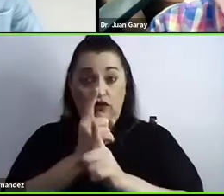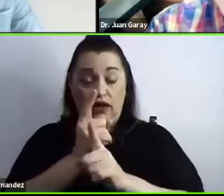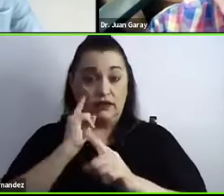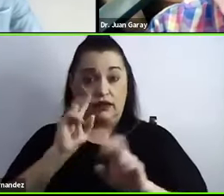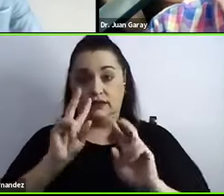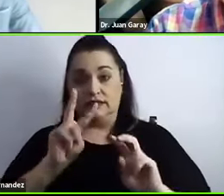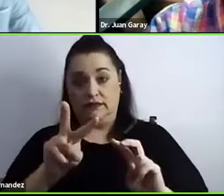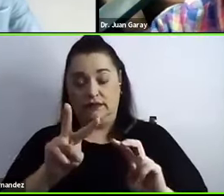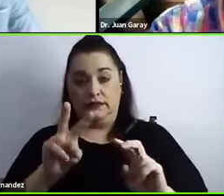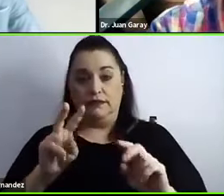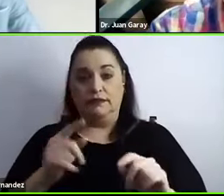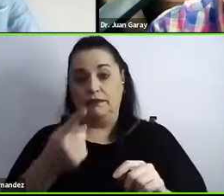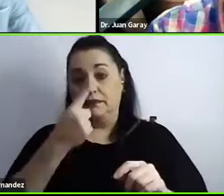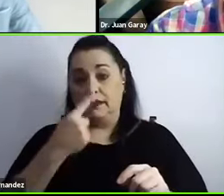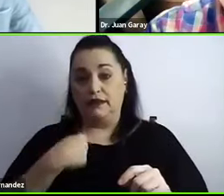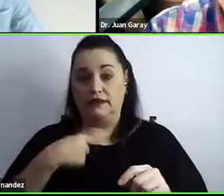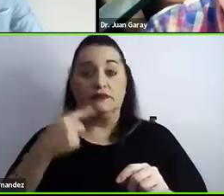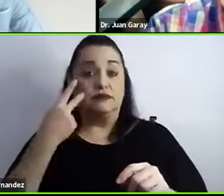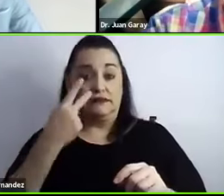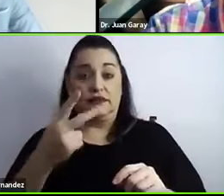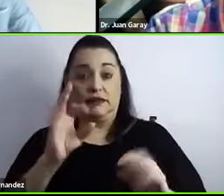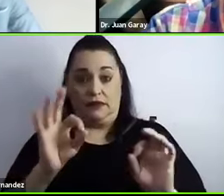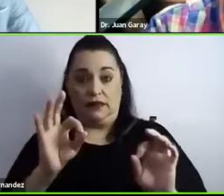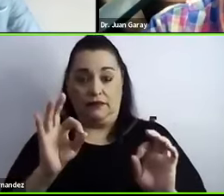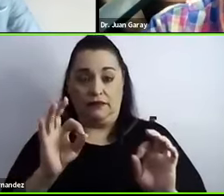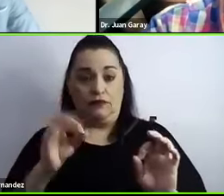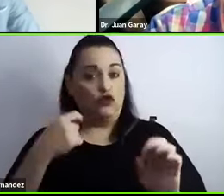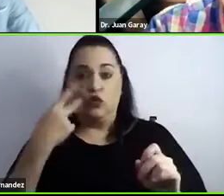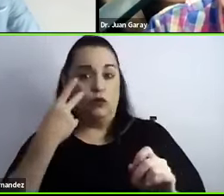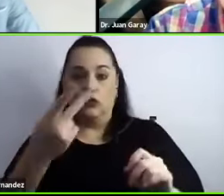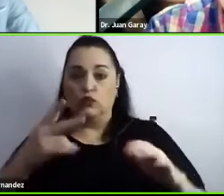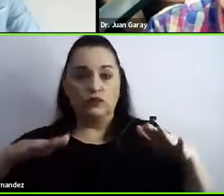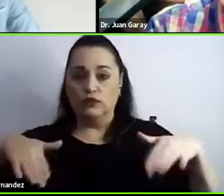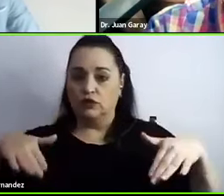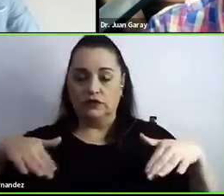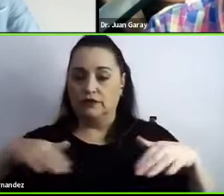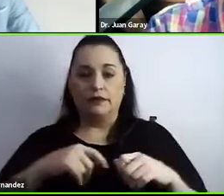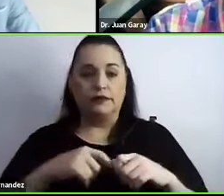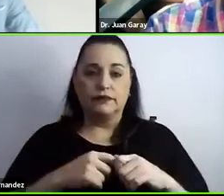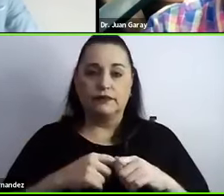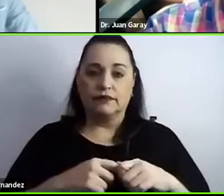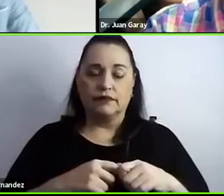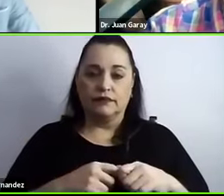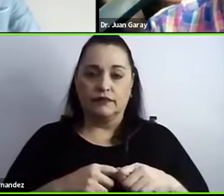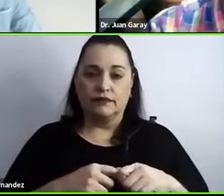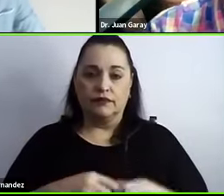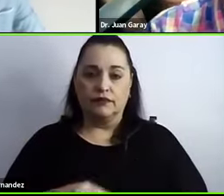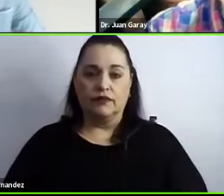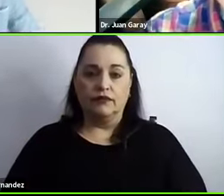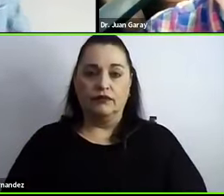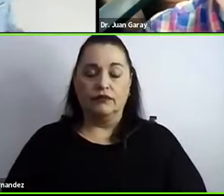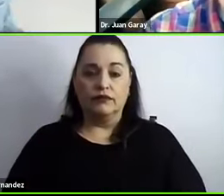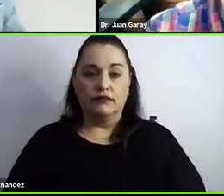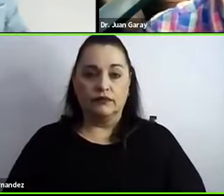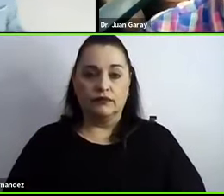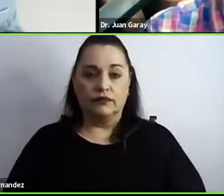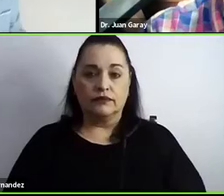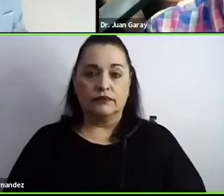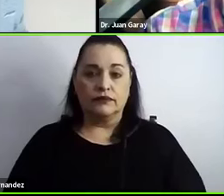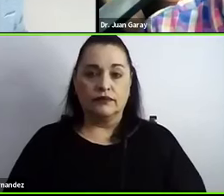transmisión. ¿Está bien? Hasta el momento no la podemos ver. No se proyecta. Un momento.